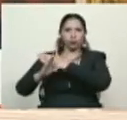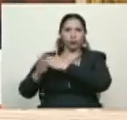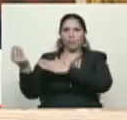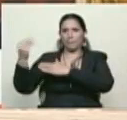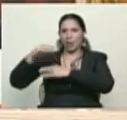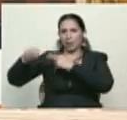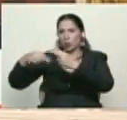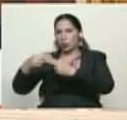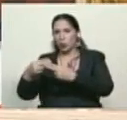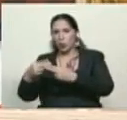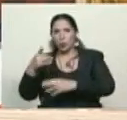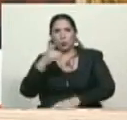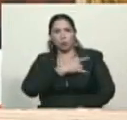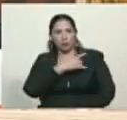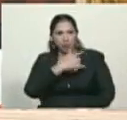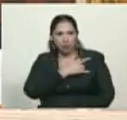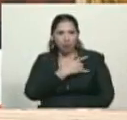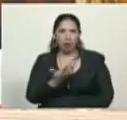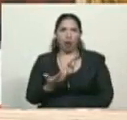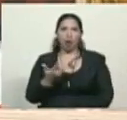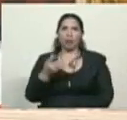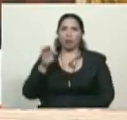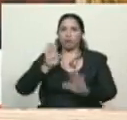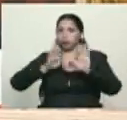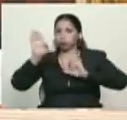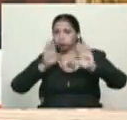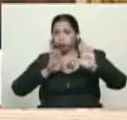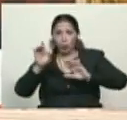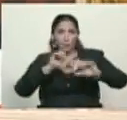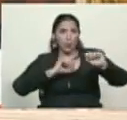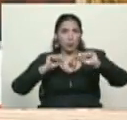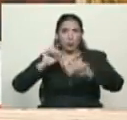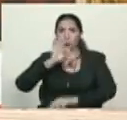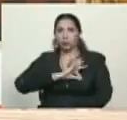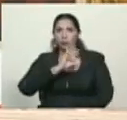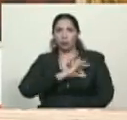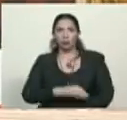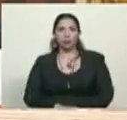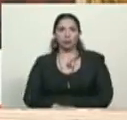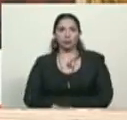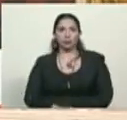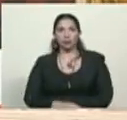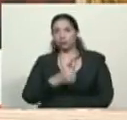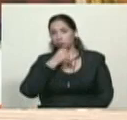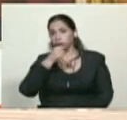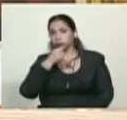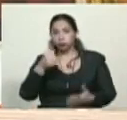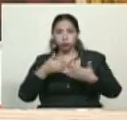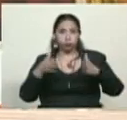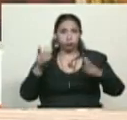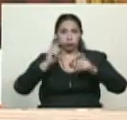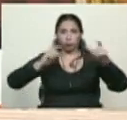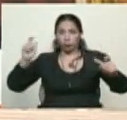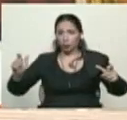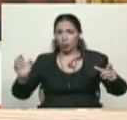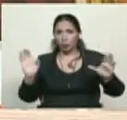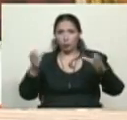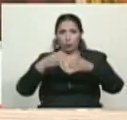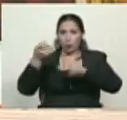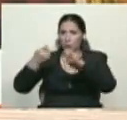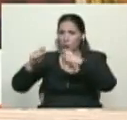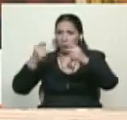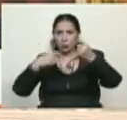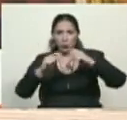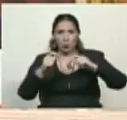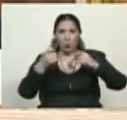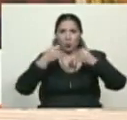nunca, con las universidades, con los sindicatos, con los movimientos sociales, con la opinión pública, con los sectores comerciales, con los